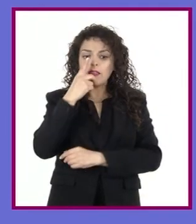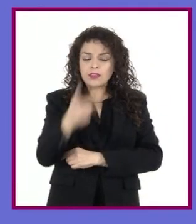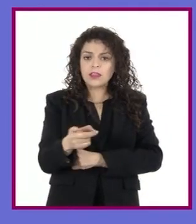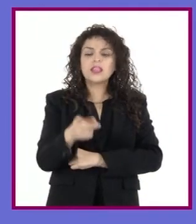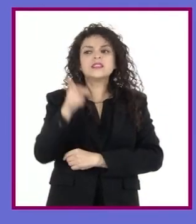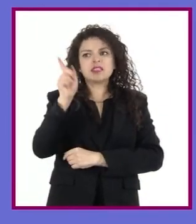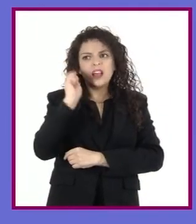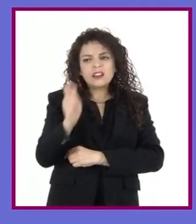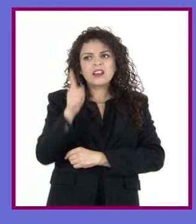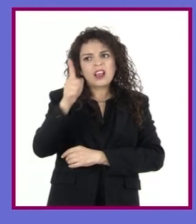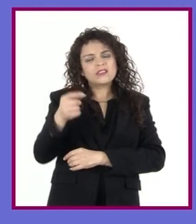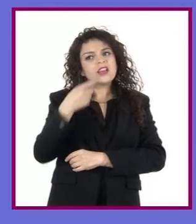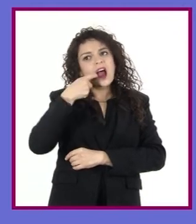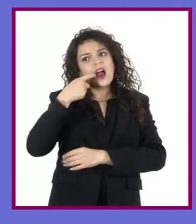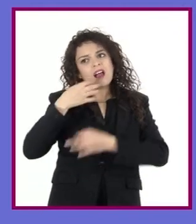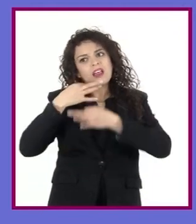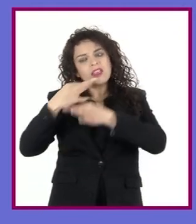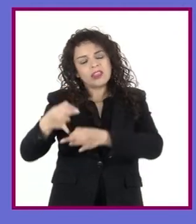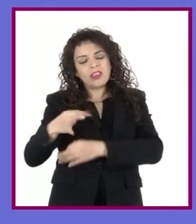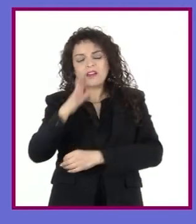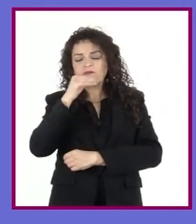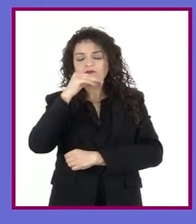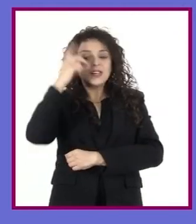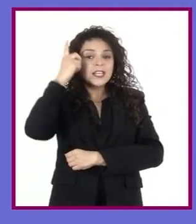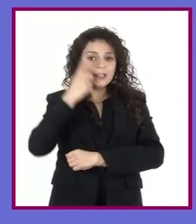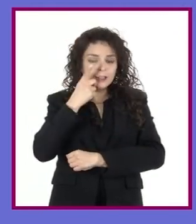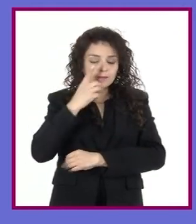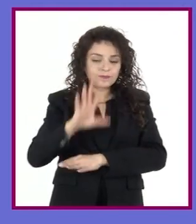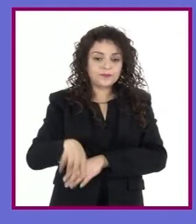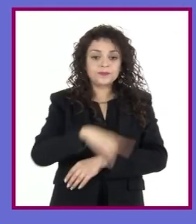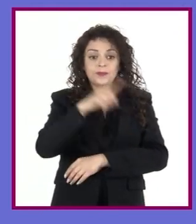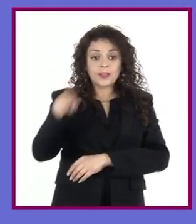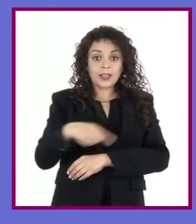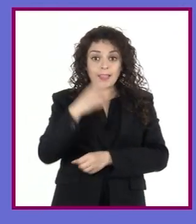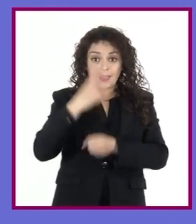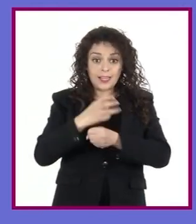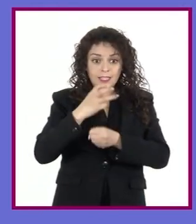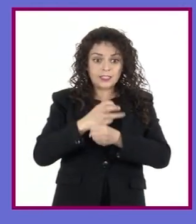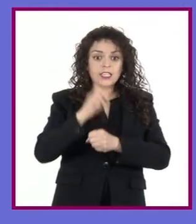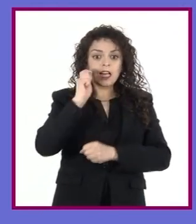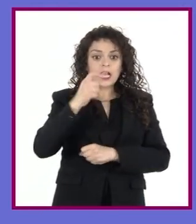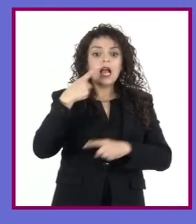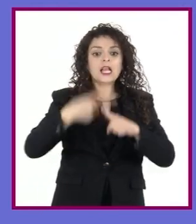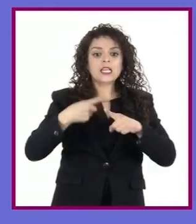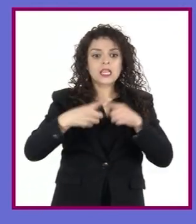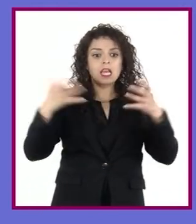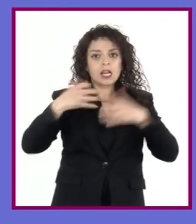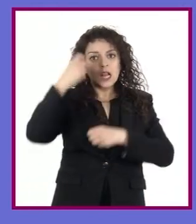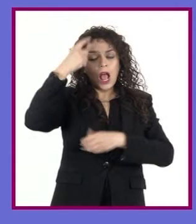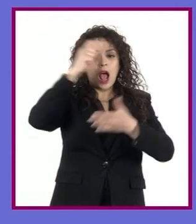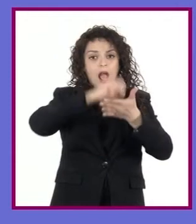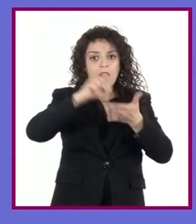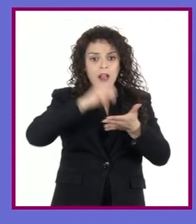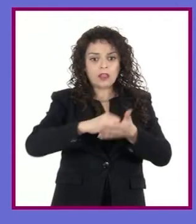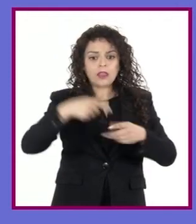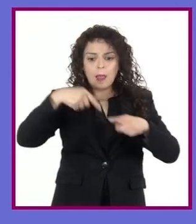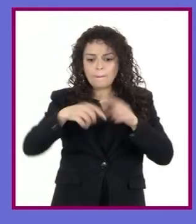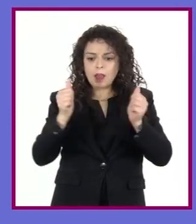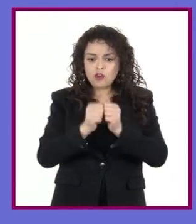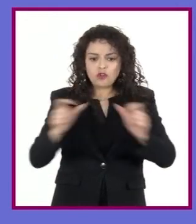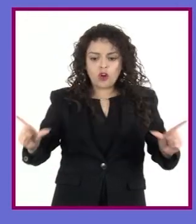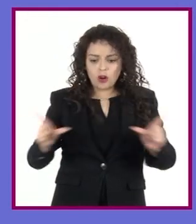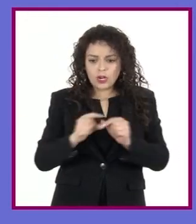Y el tercero tiene los nombres de quienes realizaron el artículo. Inicia con un resumen y también tiene hasta